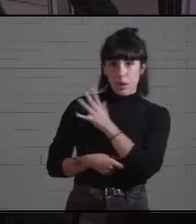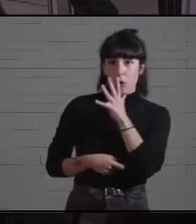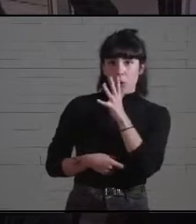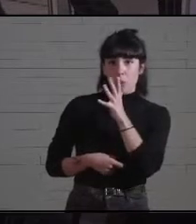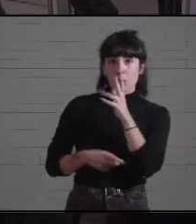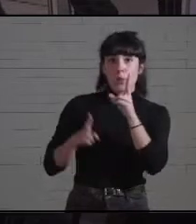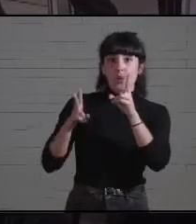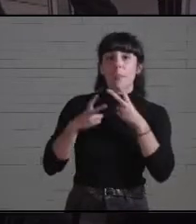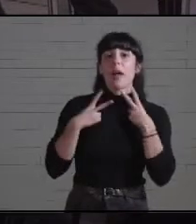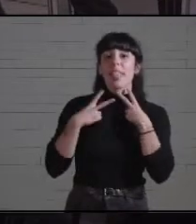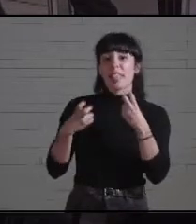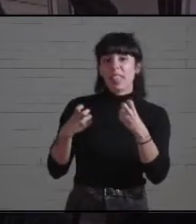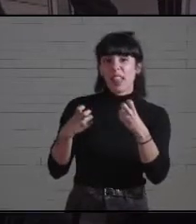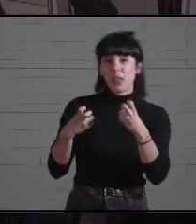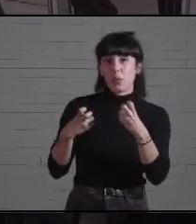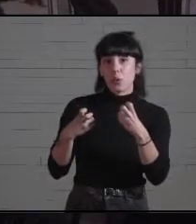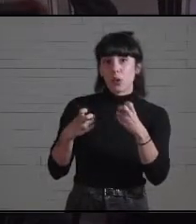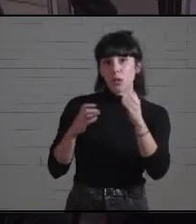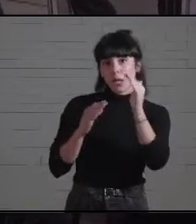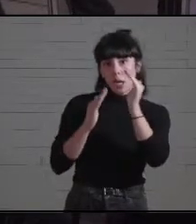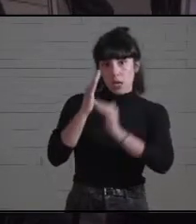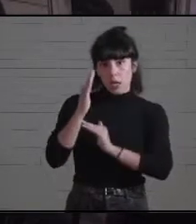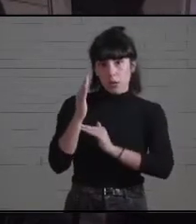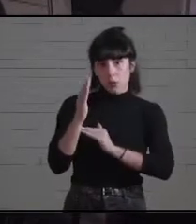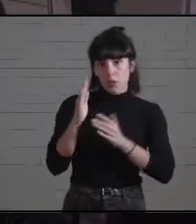deducciones y las reducciones